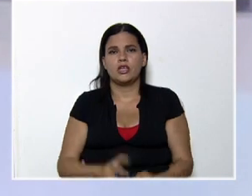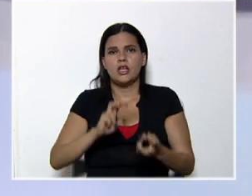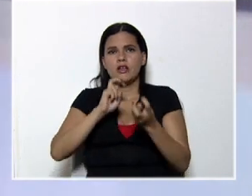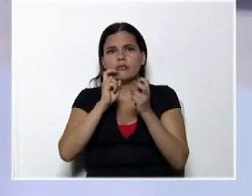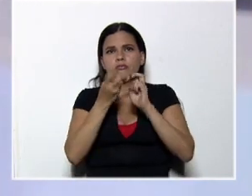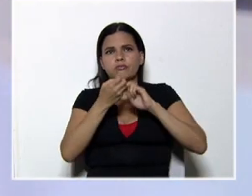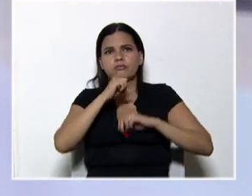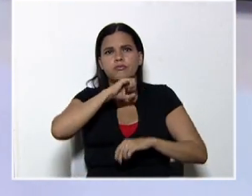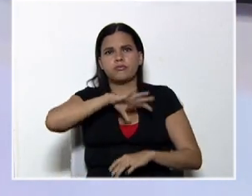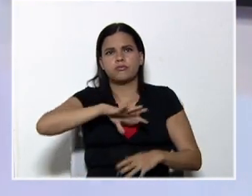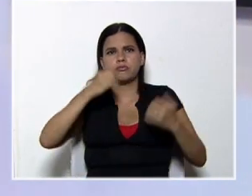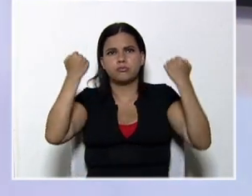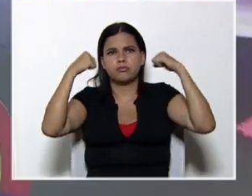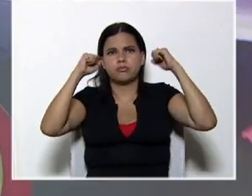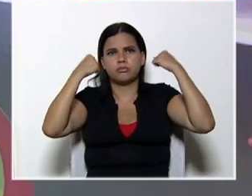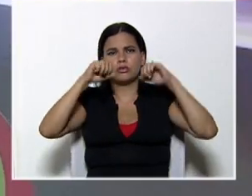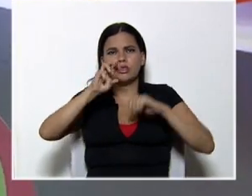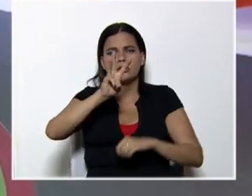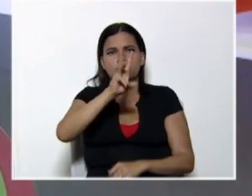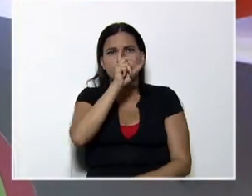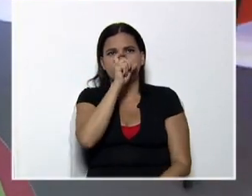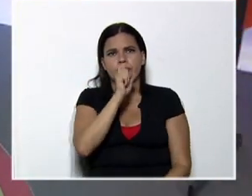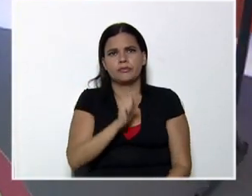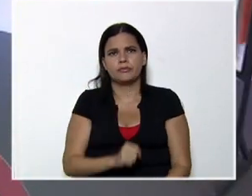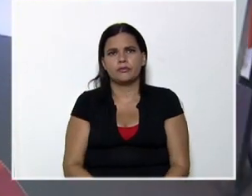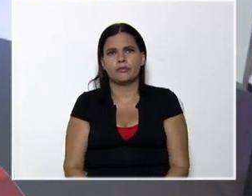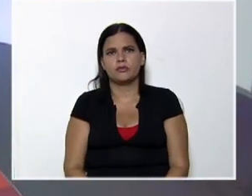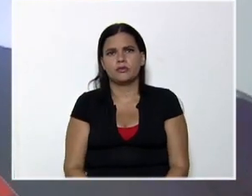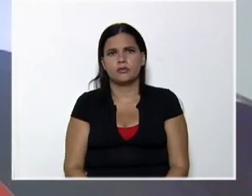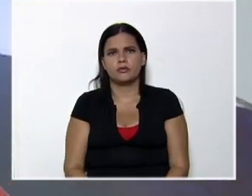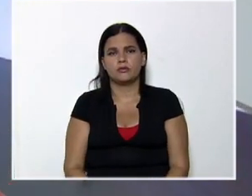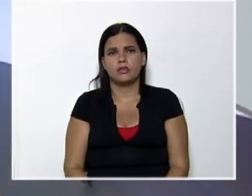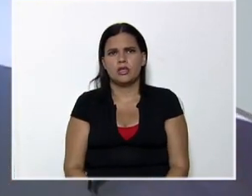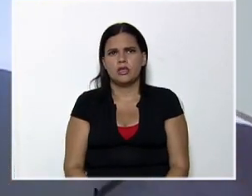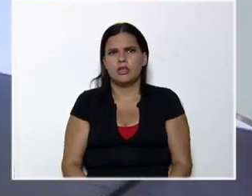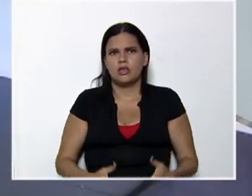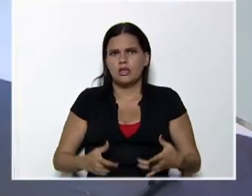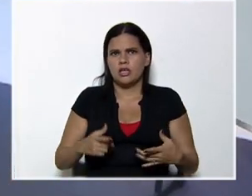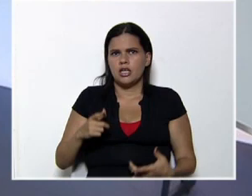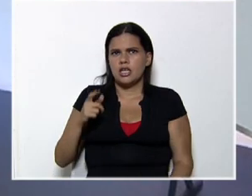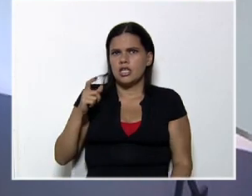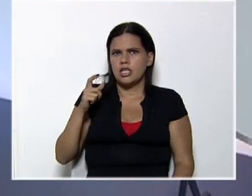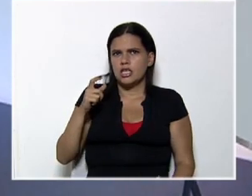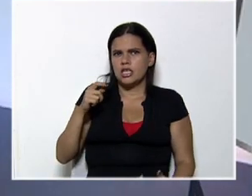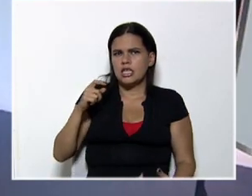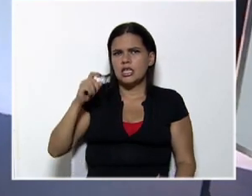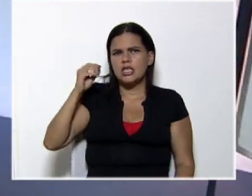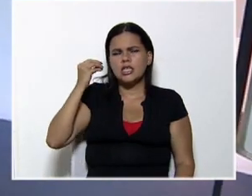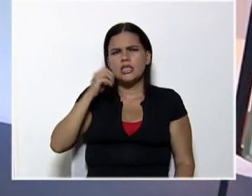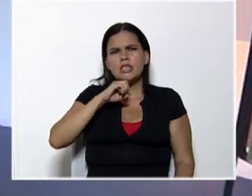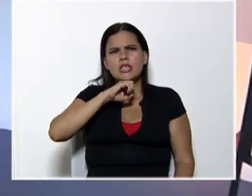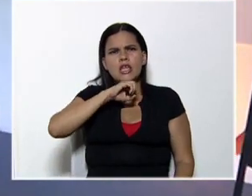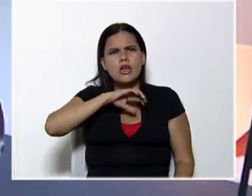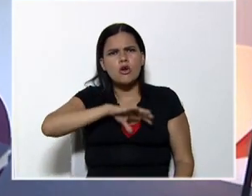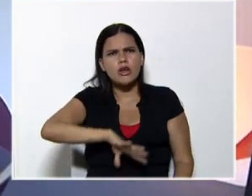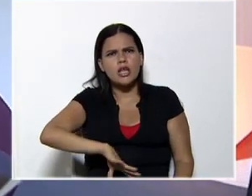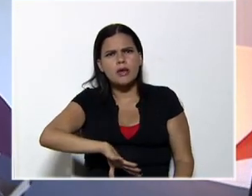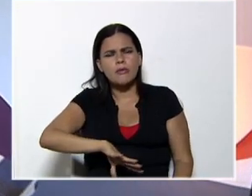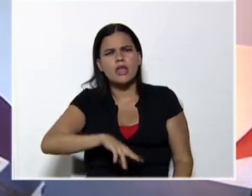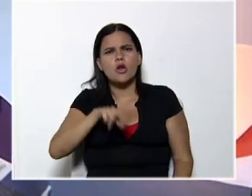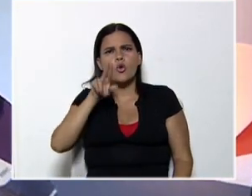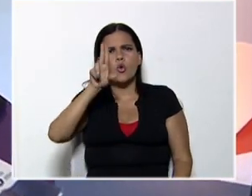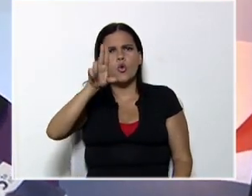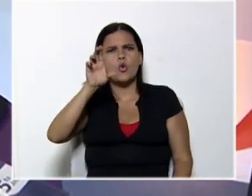teórico práctico de tercer año y es el teorema de Euclides. Bien, antes de partir con el teorema de